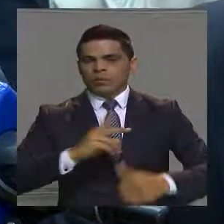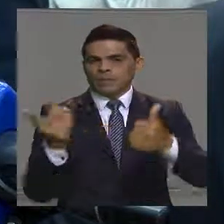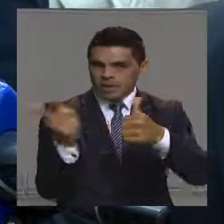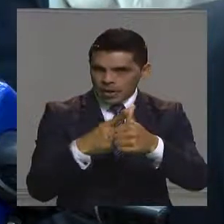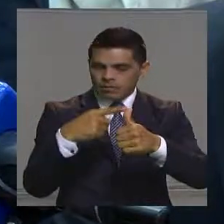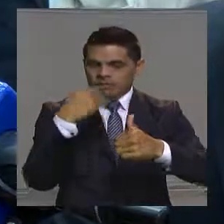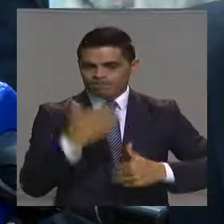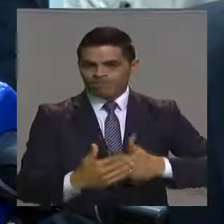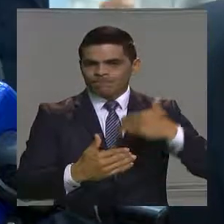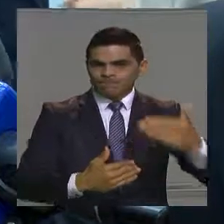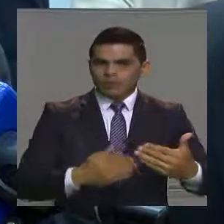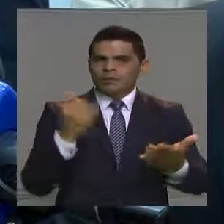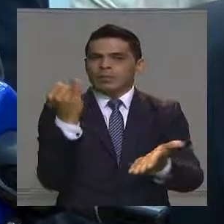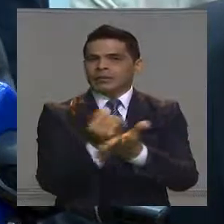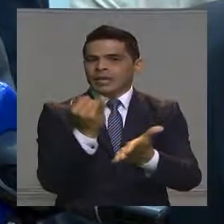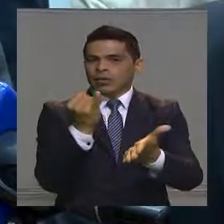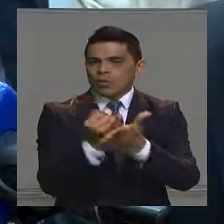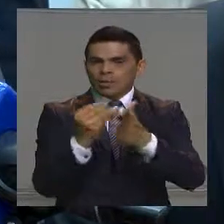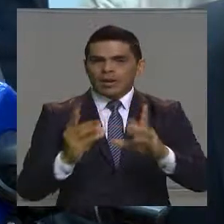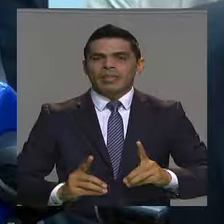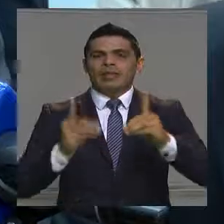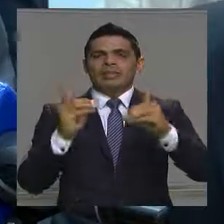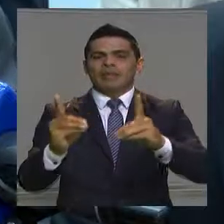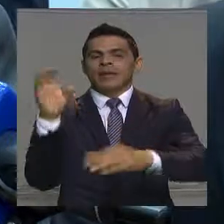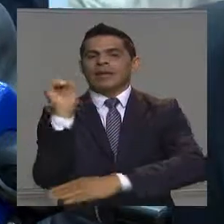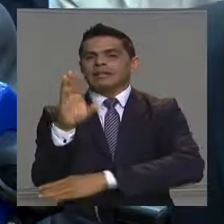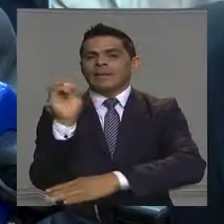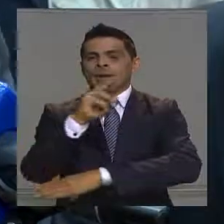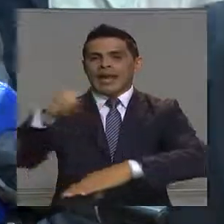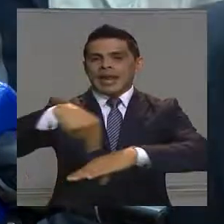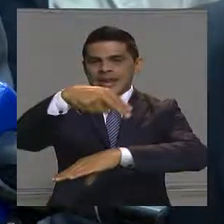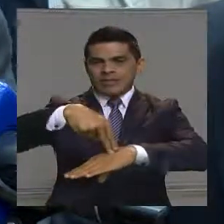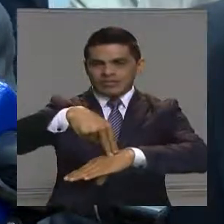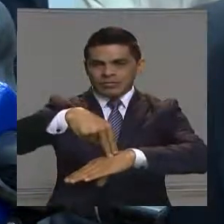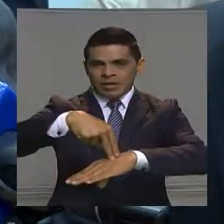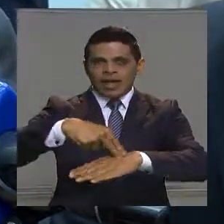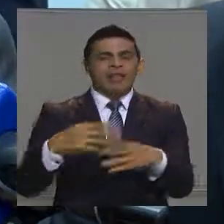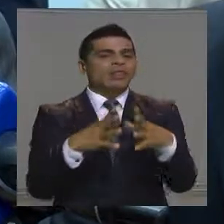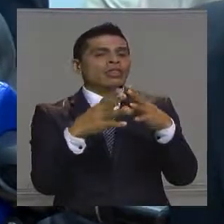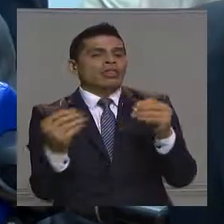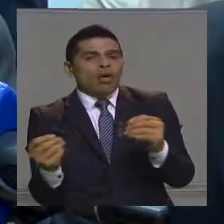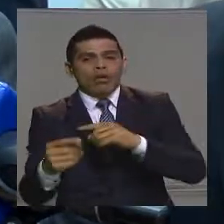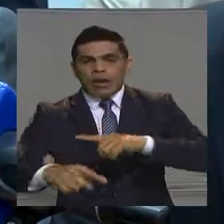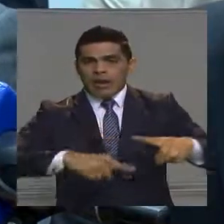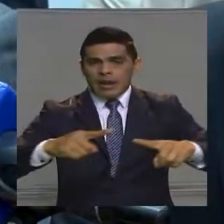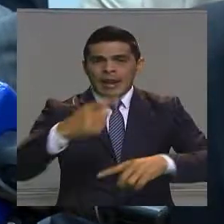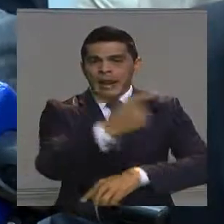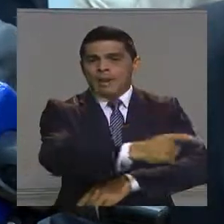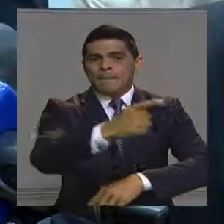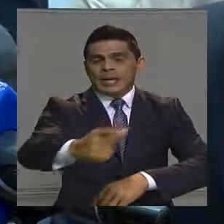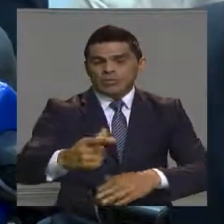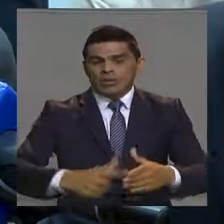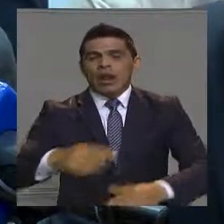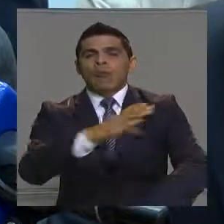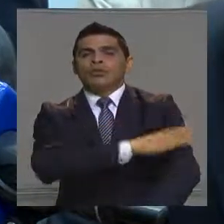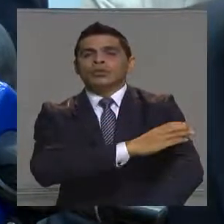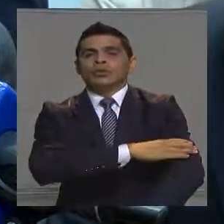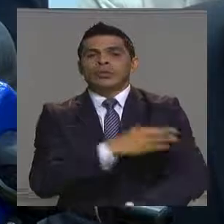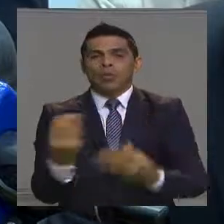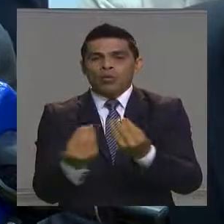que hagamos cumplir la decisión de la Asamblea Nacional es que todos en la dirigencia de la oposición y en la Asamblea